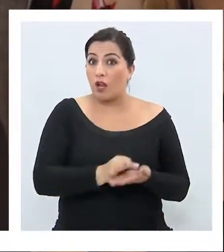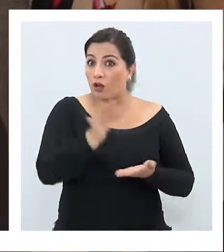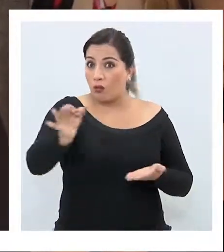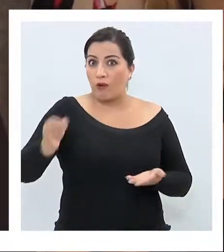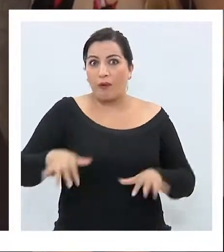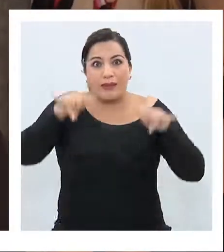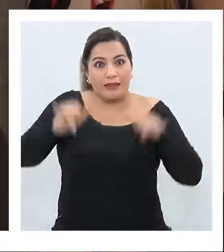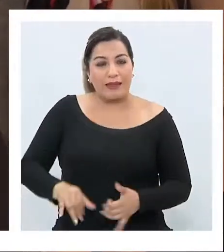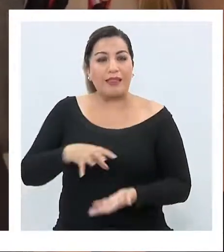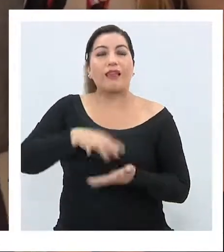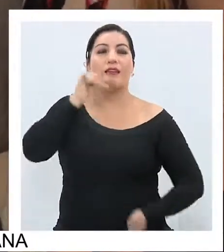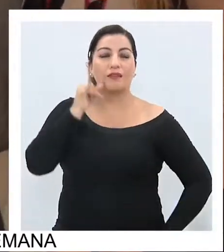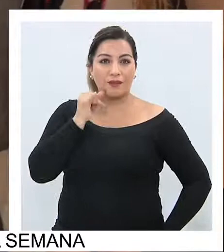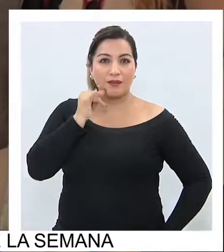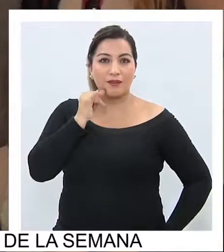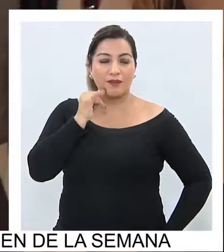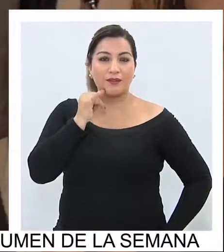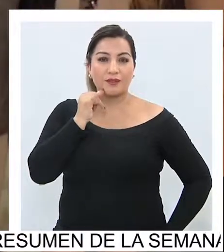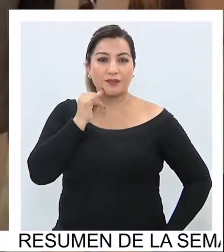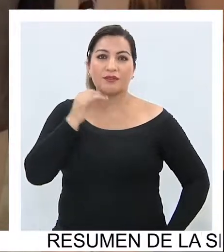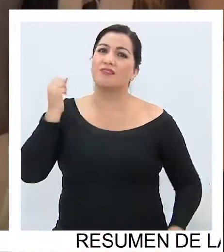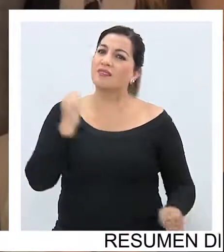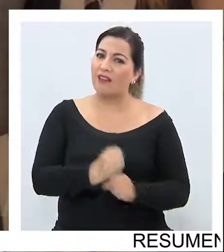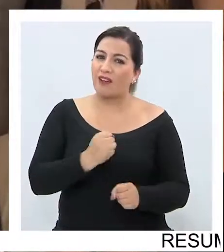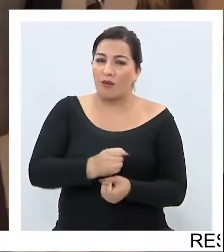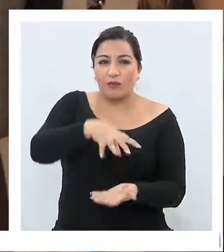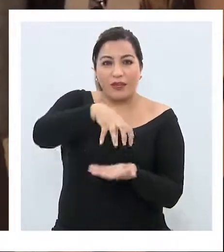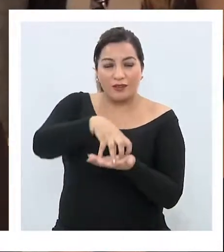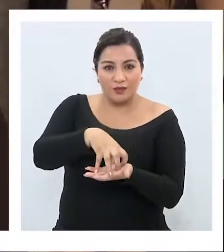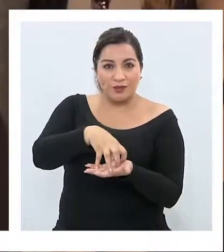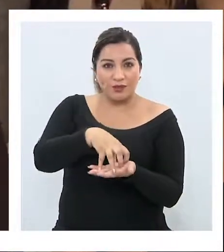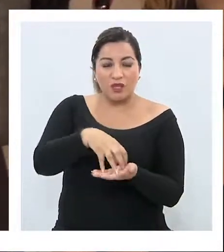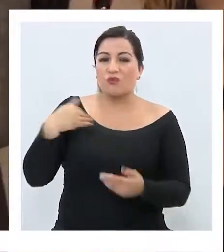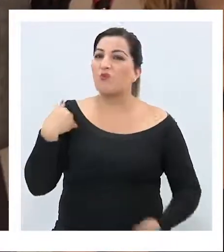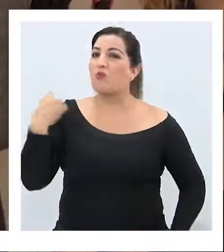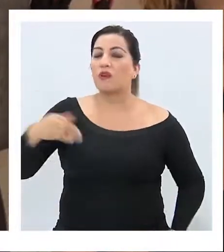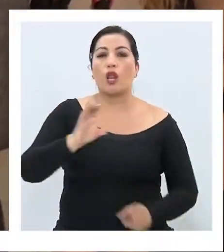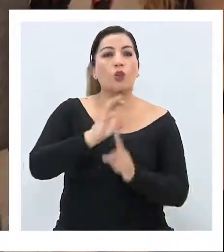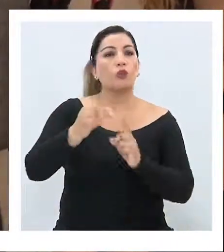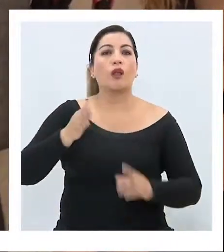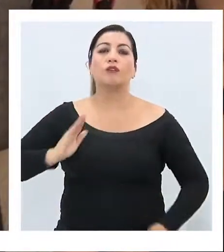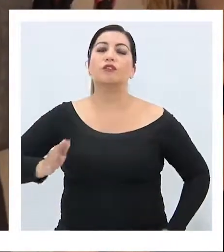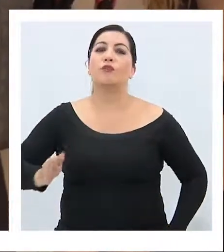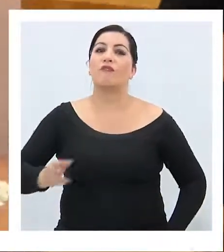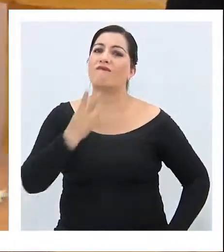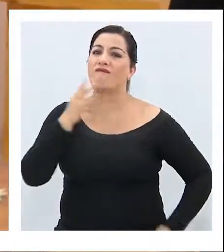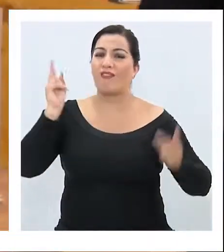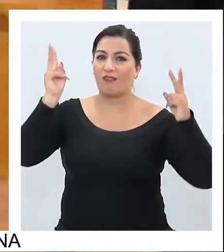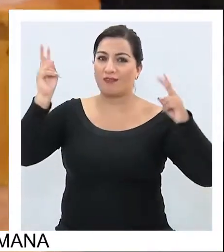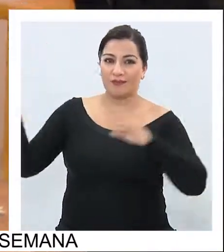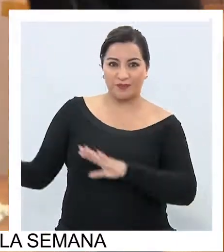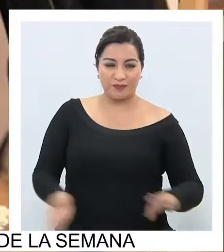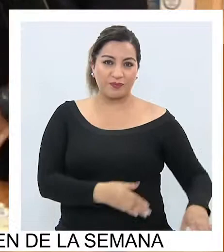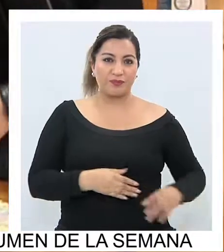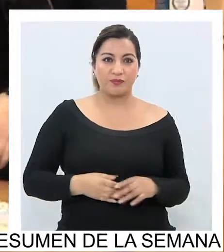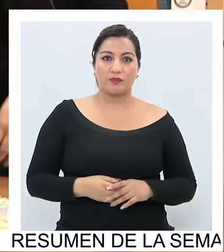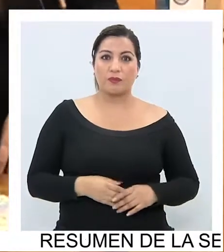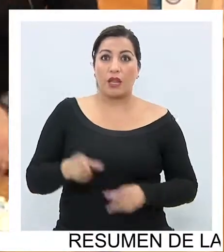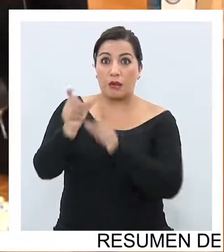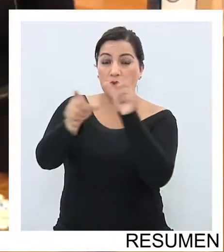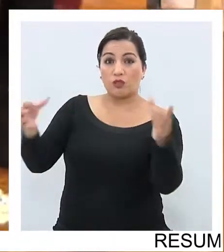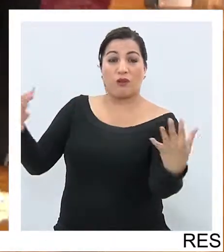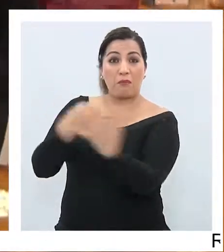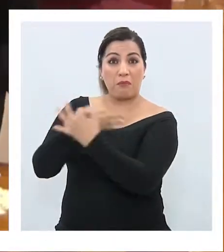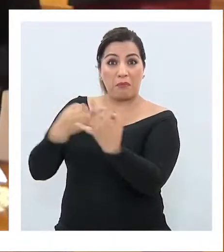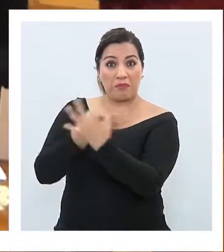quedamos estudiando en la ciudad, trabajamos en la ciudad, pese a eso la cultura sigue viva, y más viva que nunca. Según explicaron,